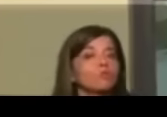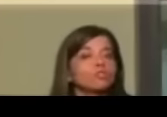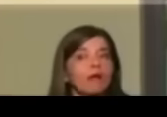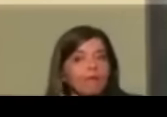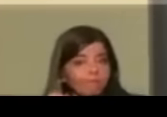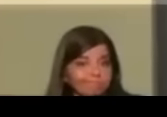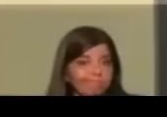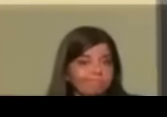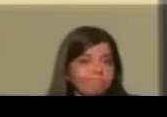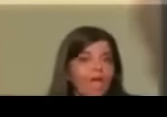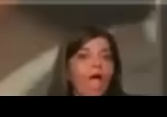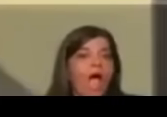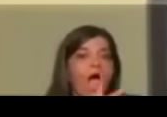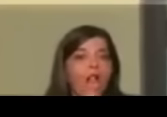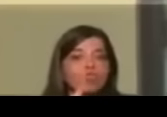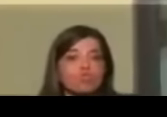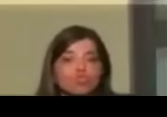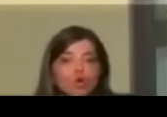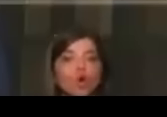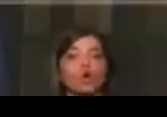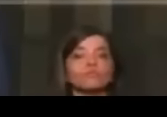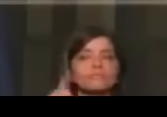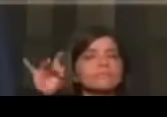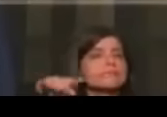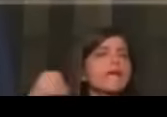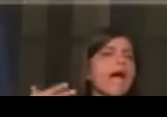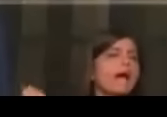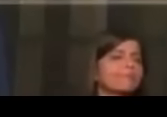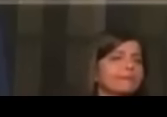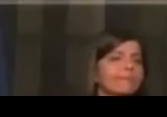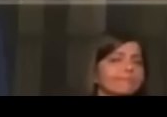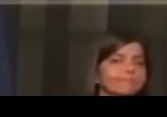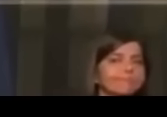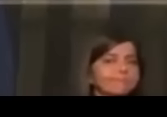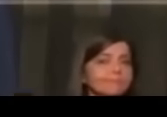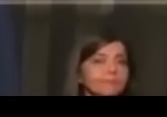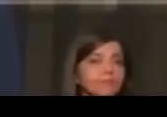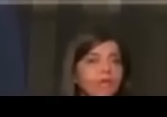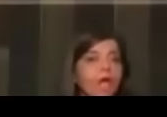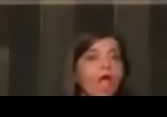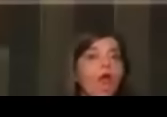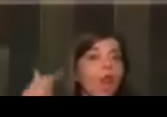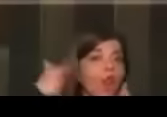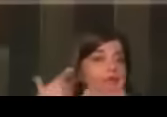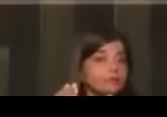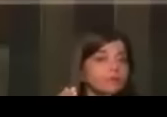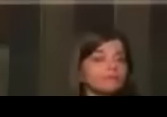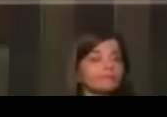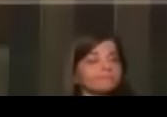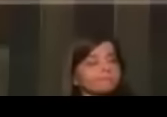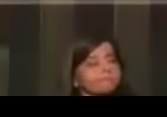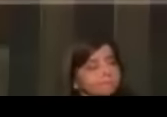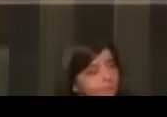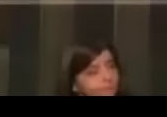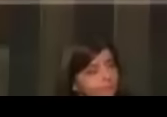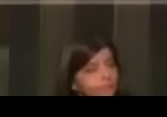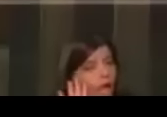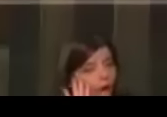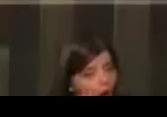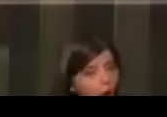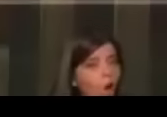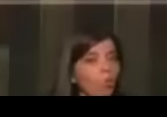e y sabe desar en la derecha esta situación es vista con cautela sin duda que es complejo sin duda